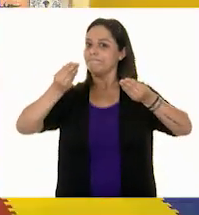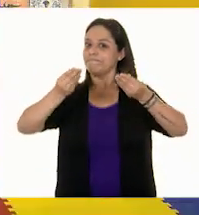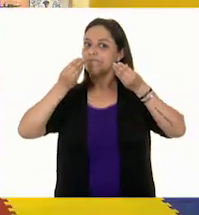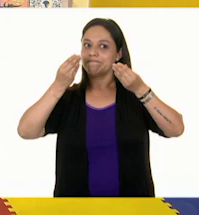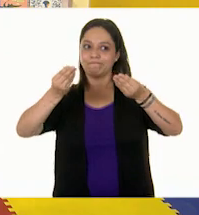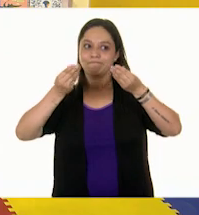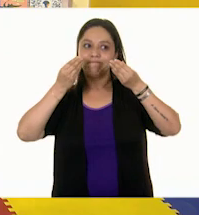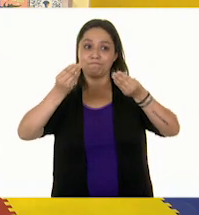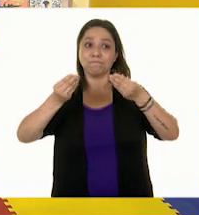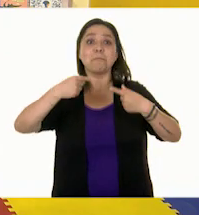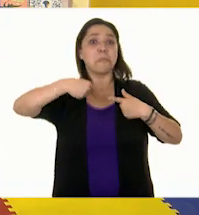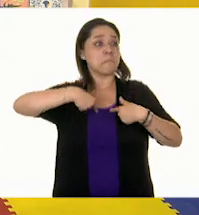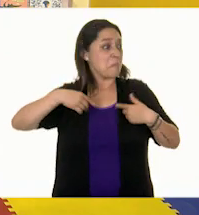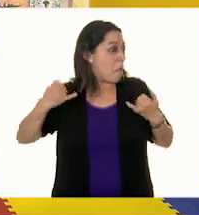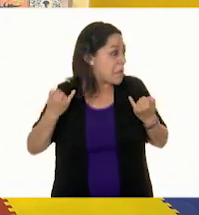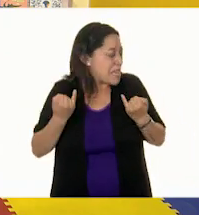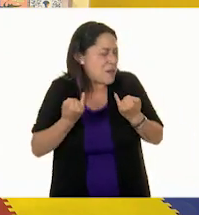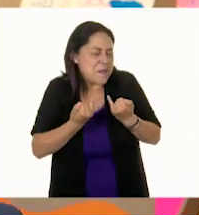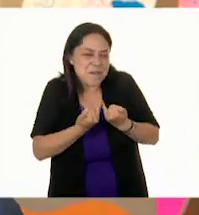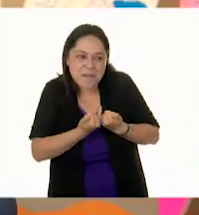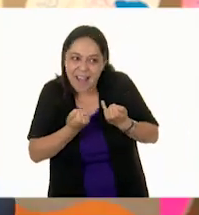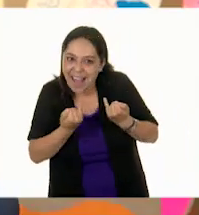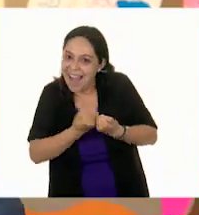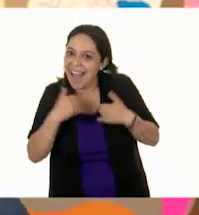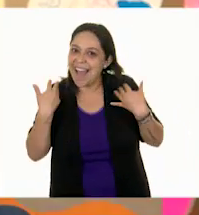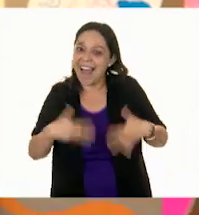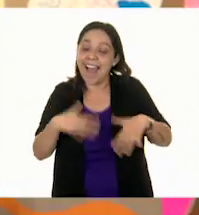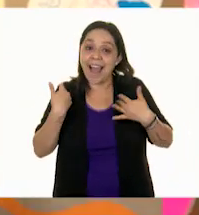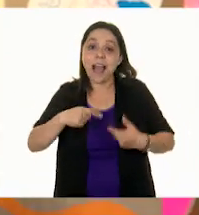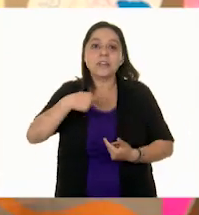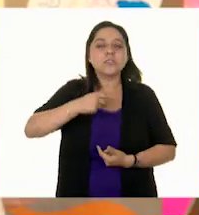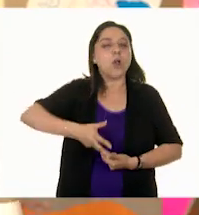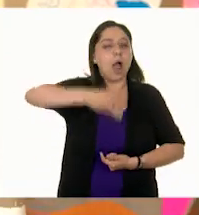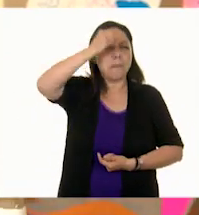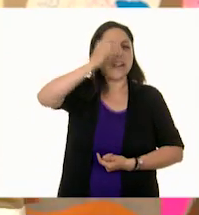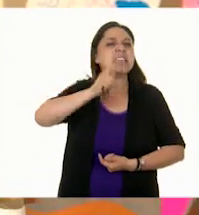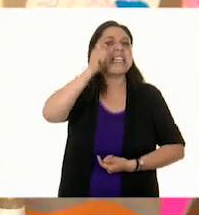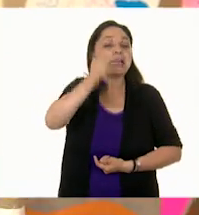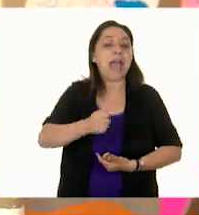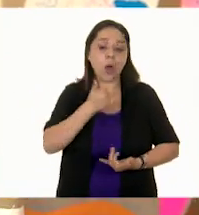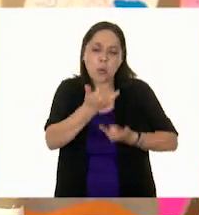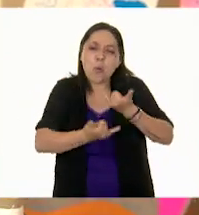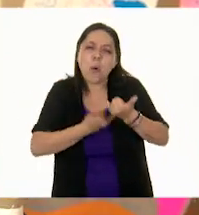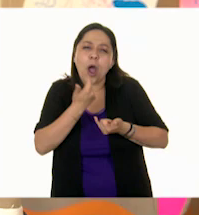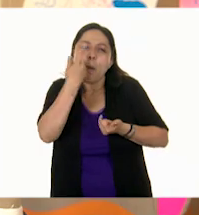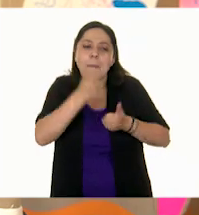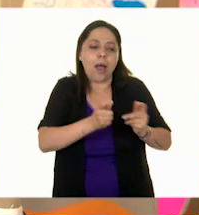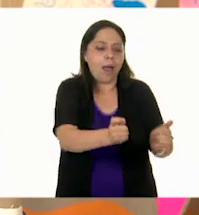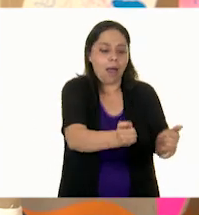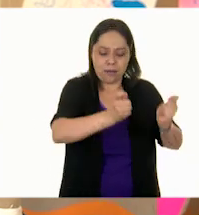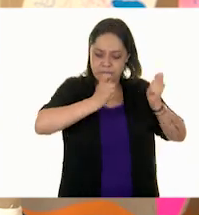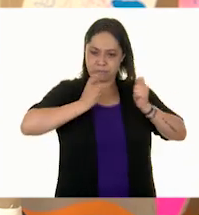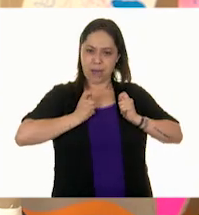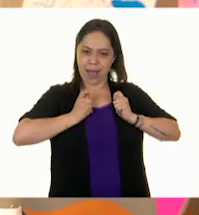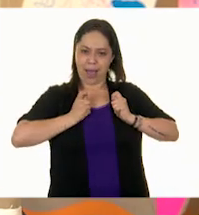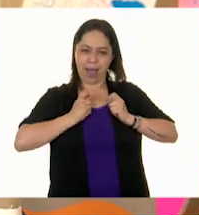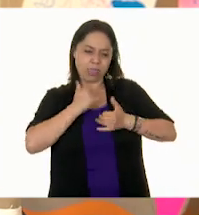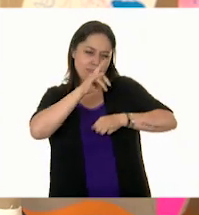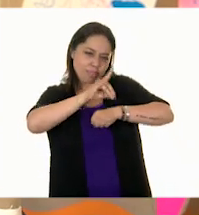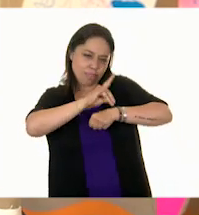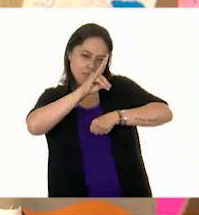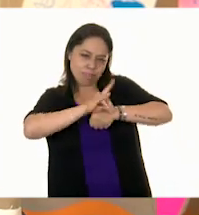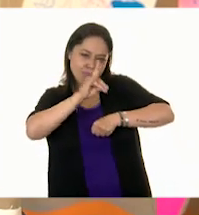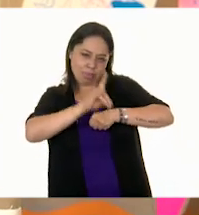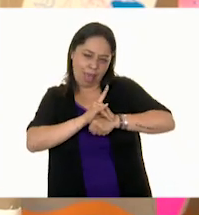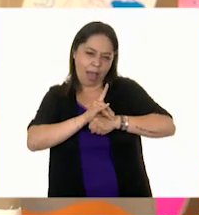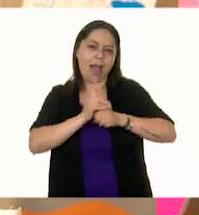¡Yo también, Adriana! Además, aprendí que el juego de roles es muy importante y necesario para que las niñas y